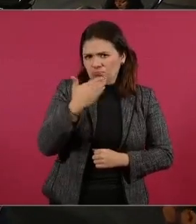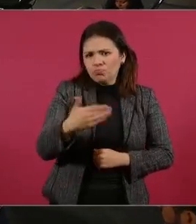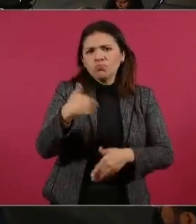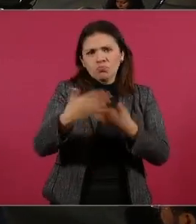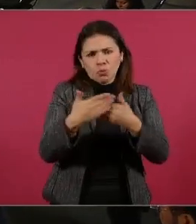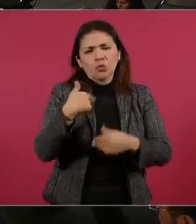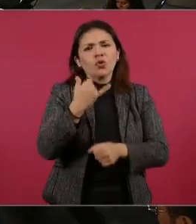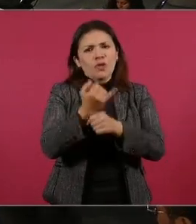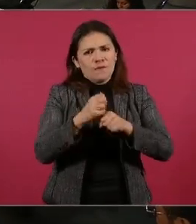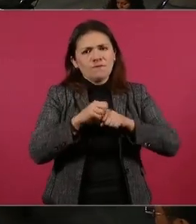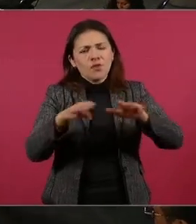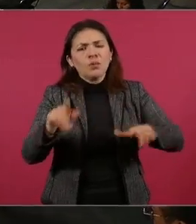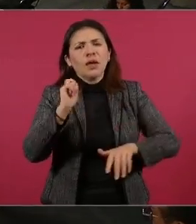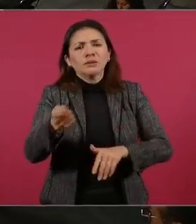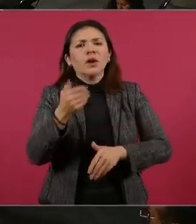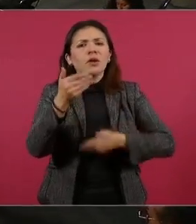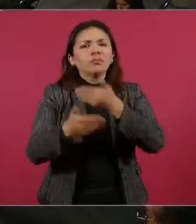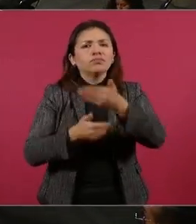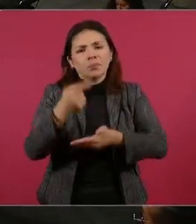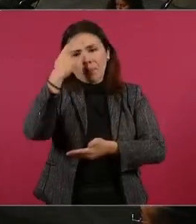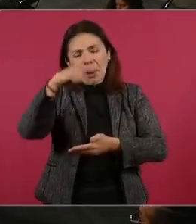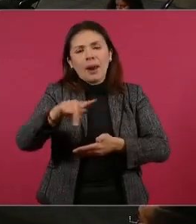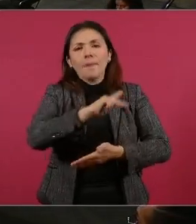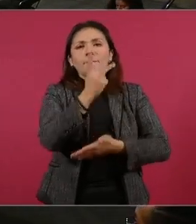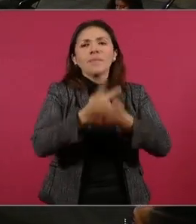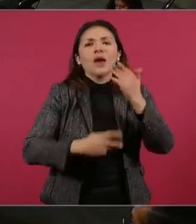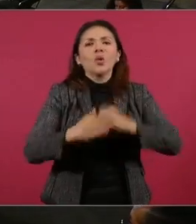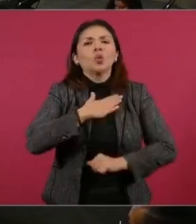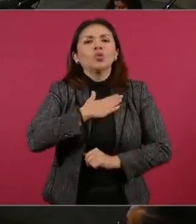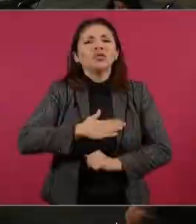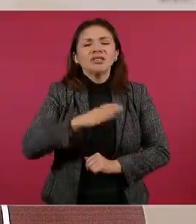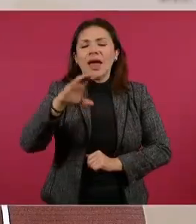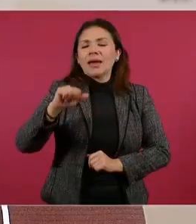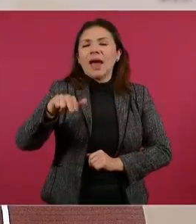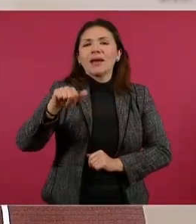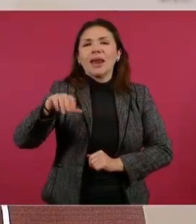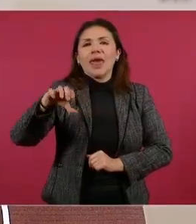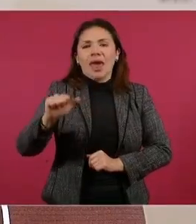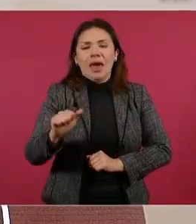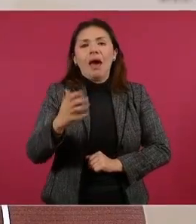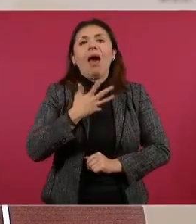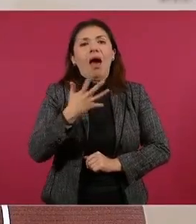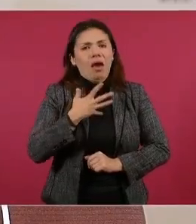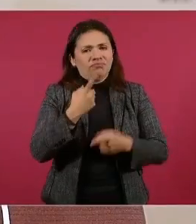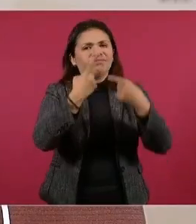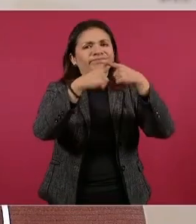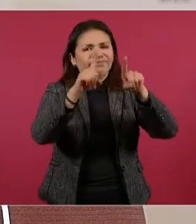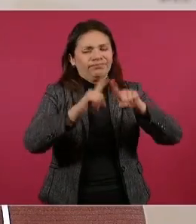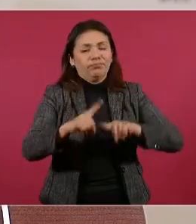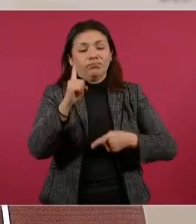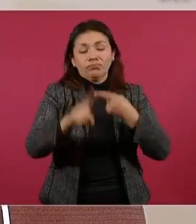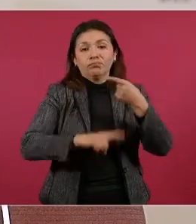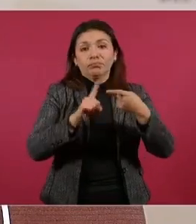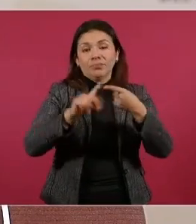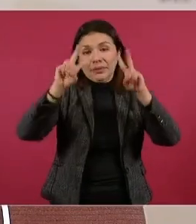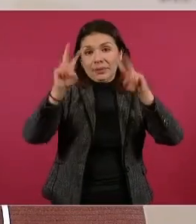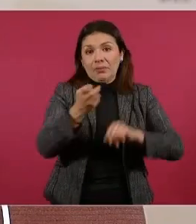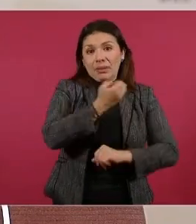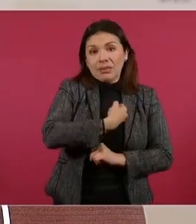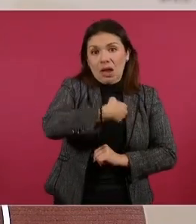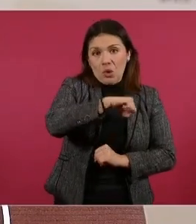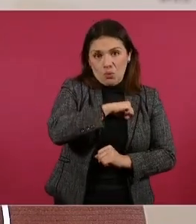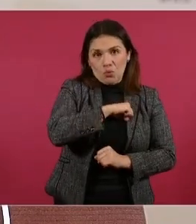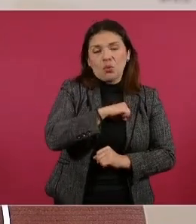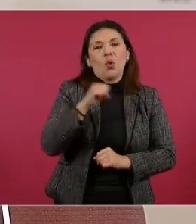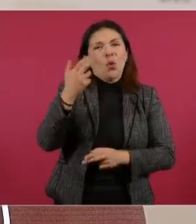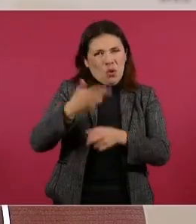informe de los avances del plan de Justicia para Cananea que son varias las acciones uno tiene que ver con el tema de salud en efecto